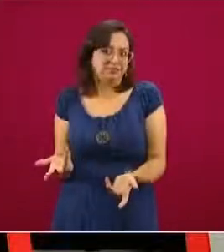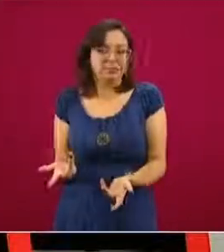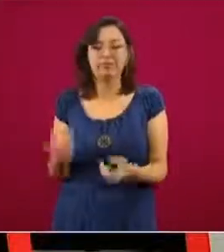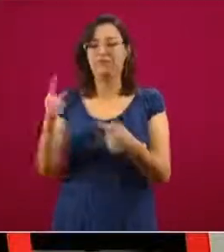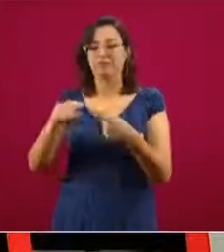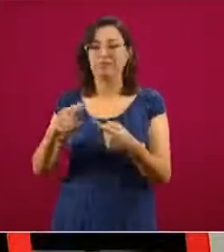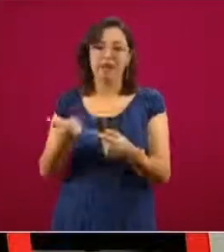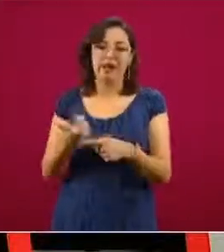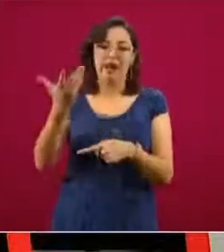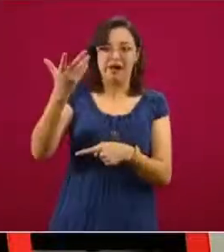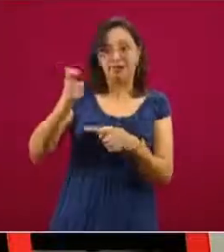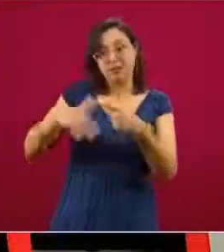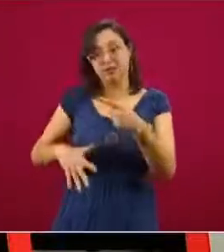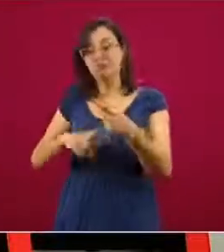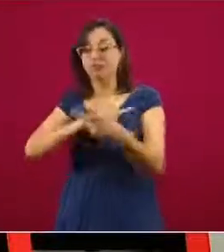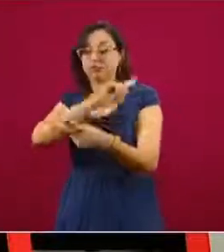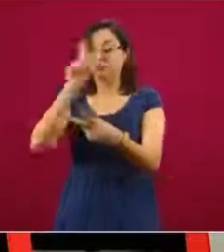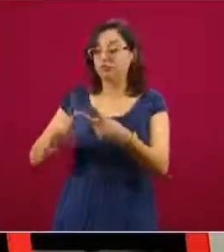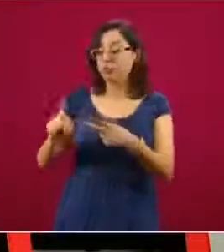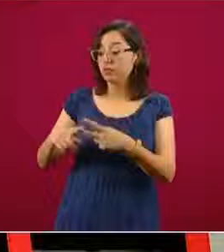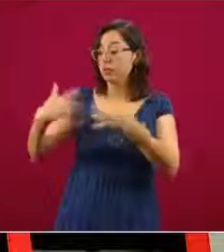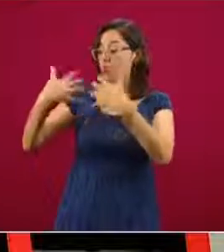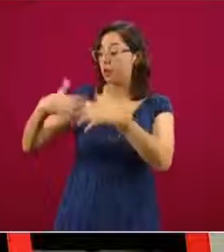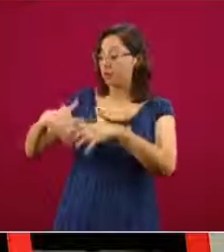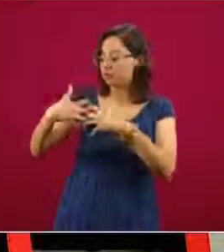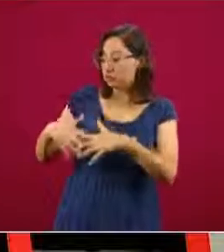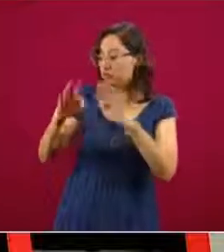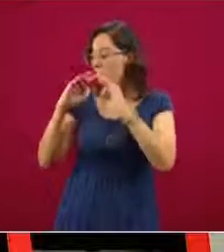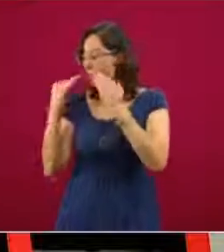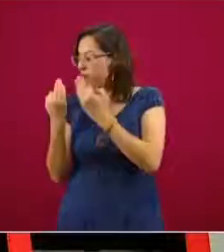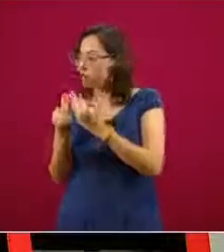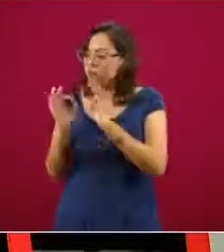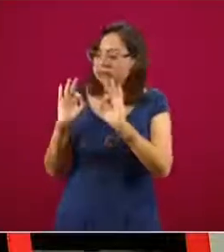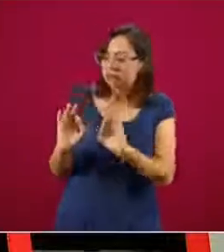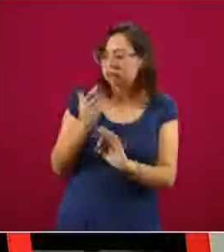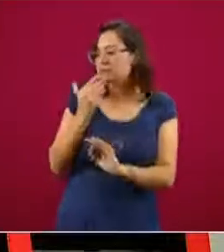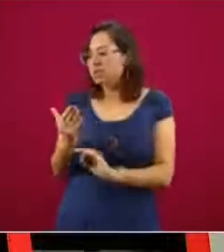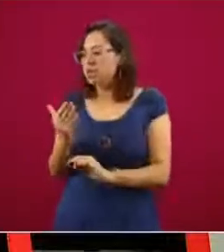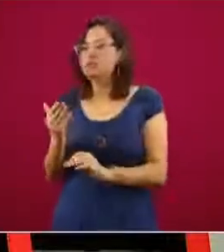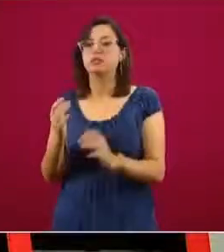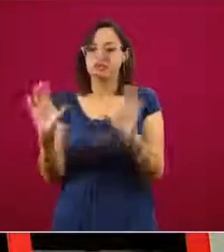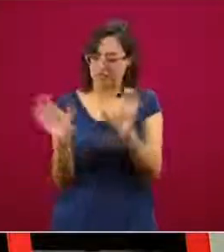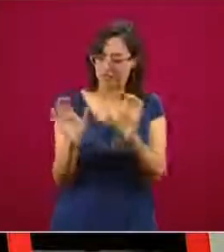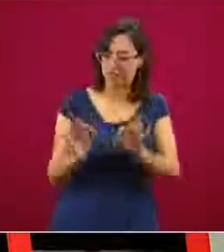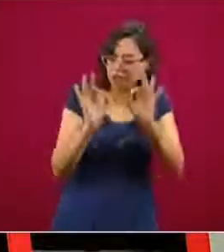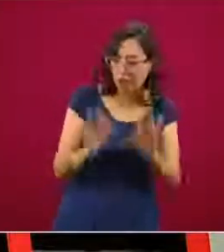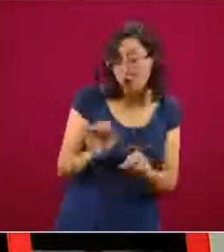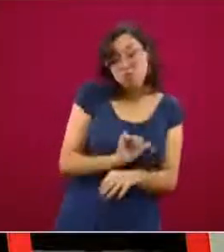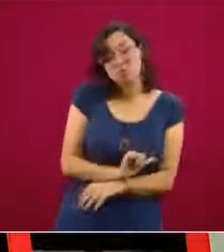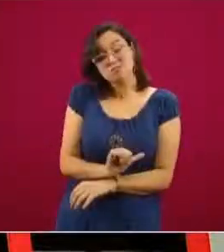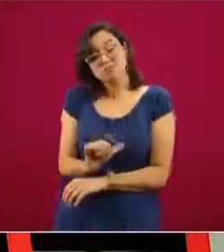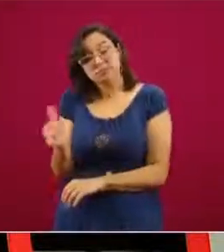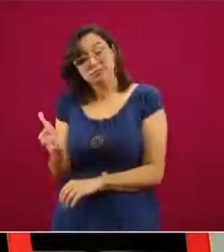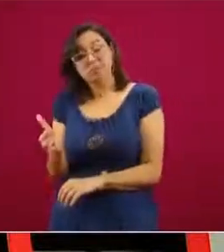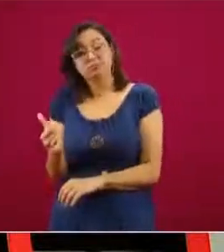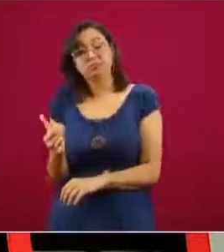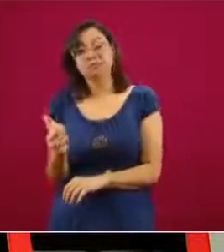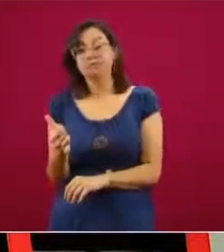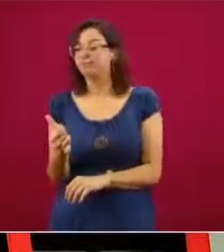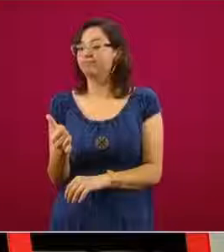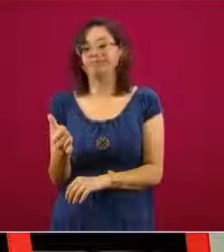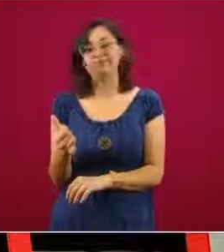ventiladores son iguales. Hay algunos que están certificados, que se usan mucho en el Seguro Social y los conocemos. Otros